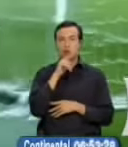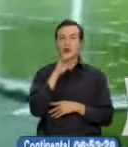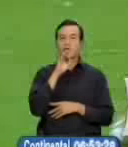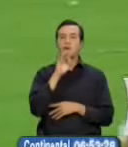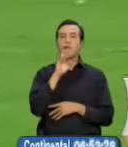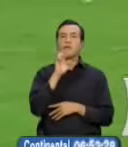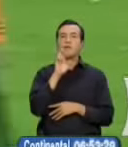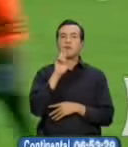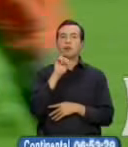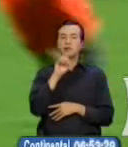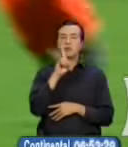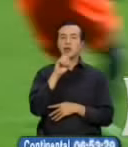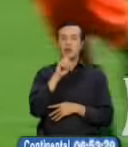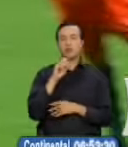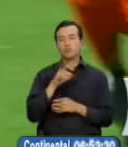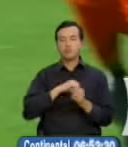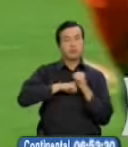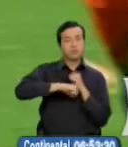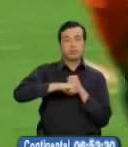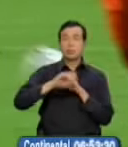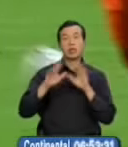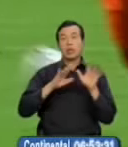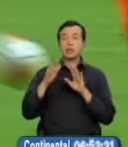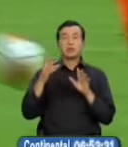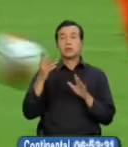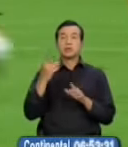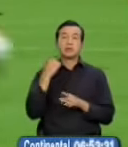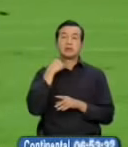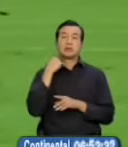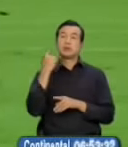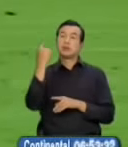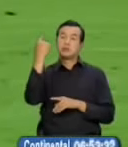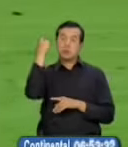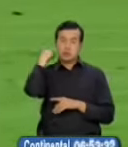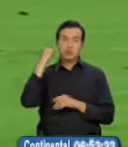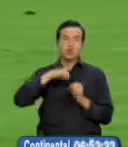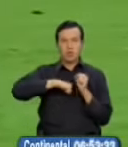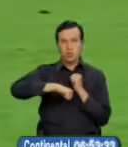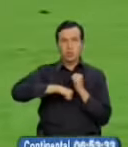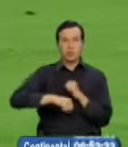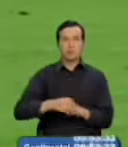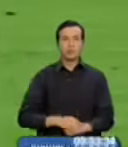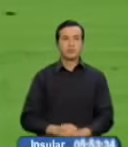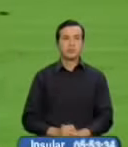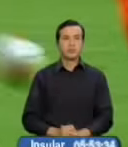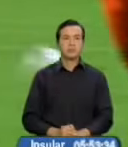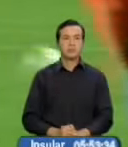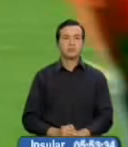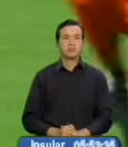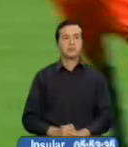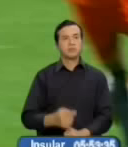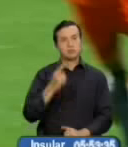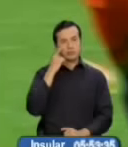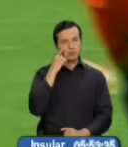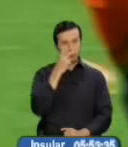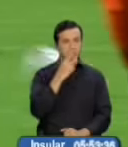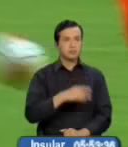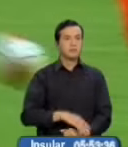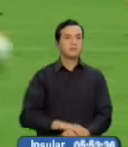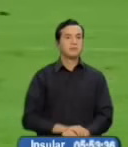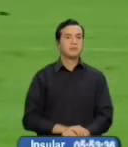Gaibor deja sin chance al portero venezolano. Y acá, una circunstancia de igual manera, que viene